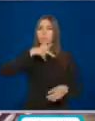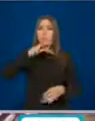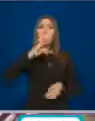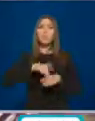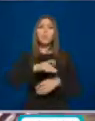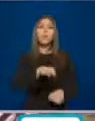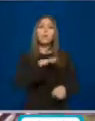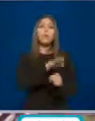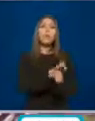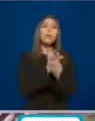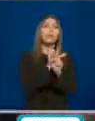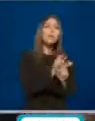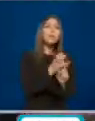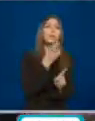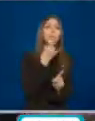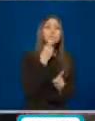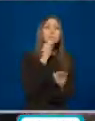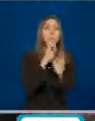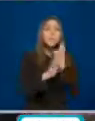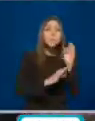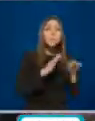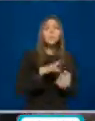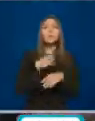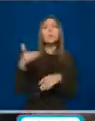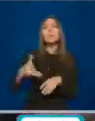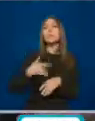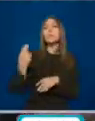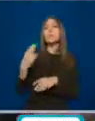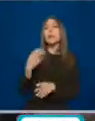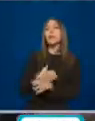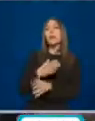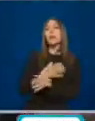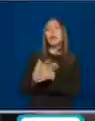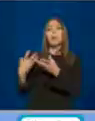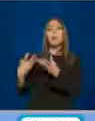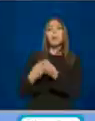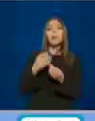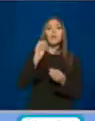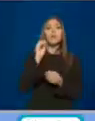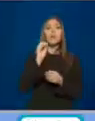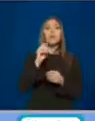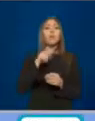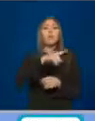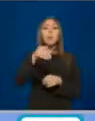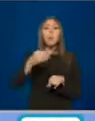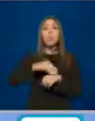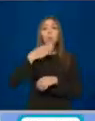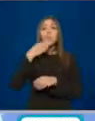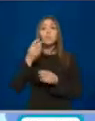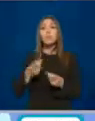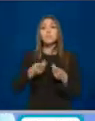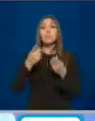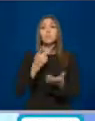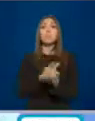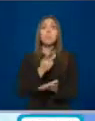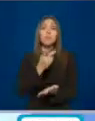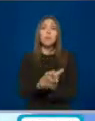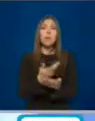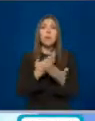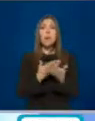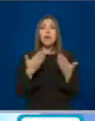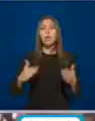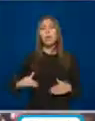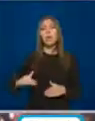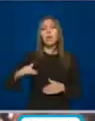que sí, que por eso necesitan estar acompañados todo el tiempo, los premiaban nada más porque sí. Y hoy por hoy, culturalmente, el adulto